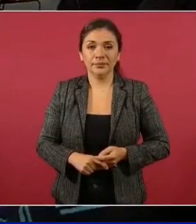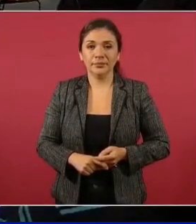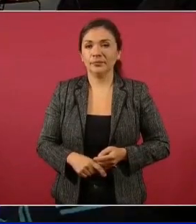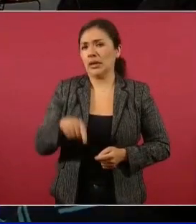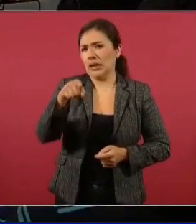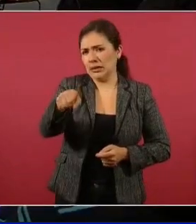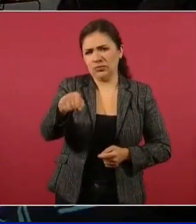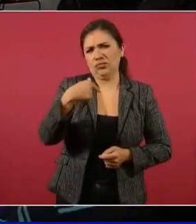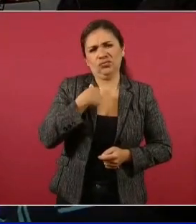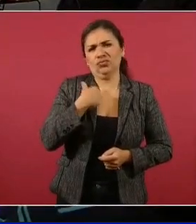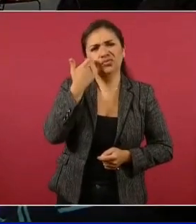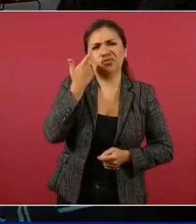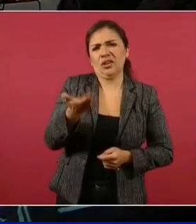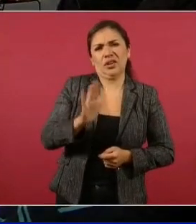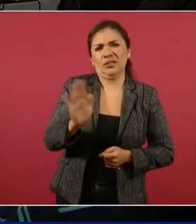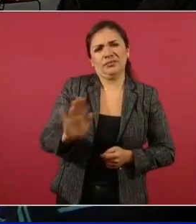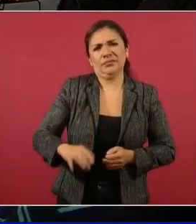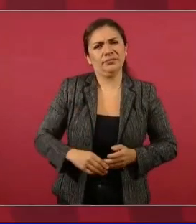quiero eso.